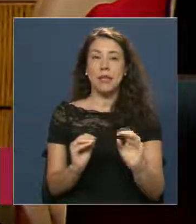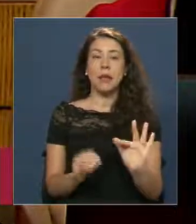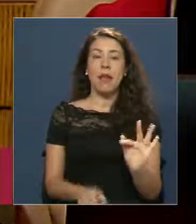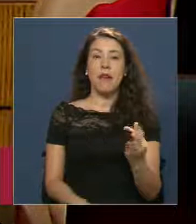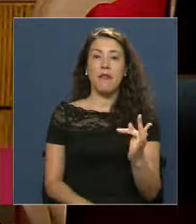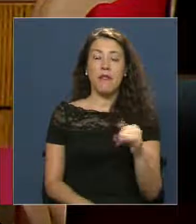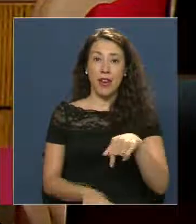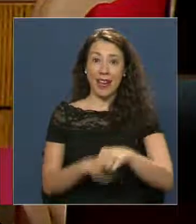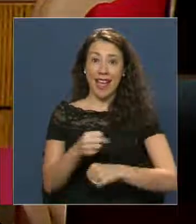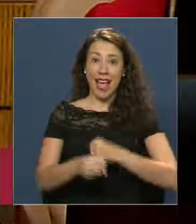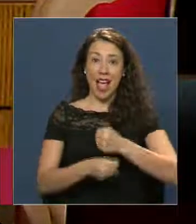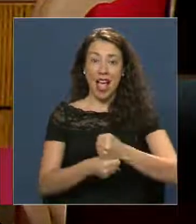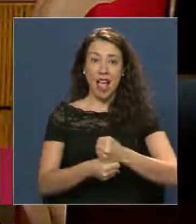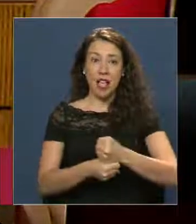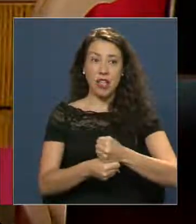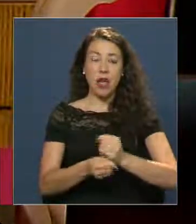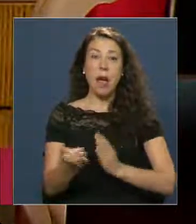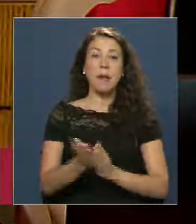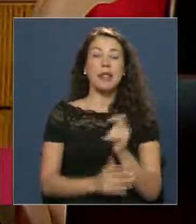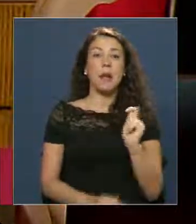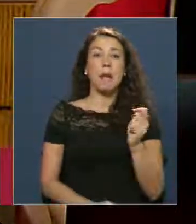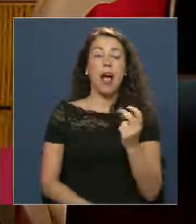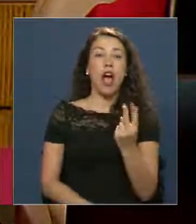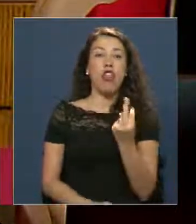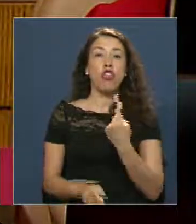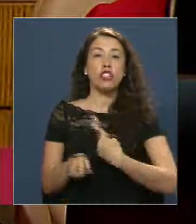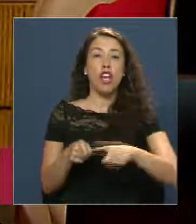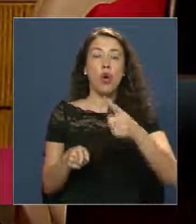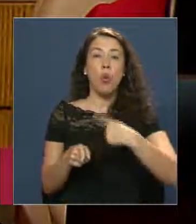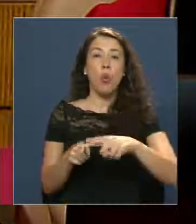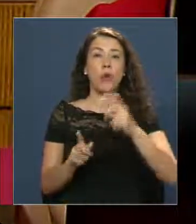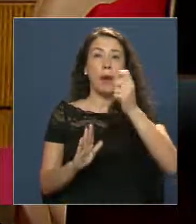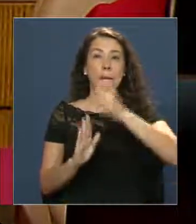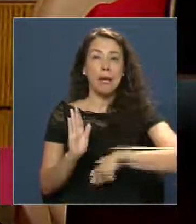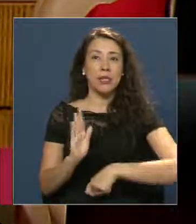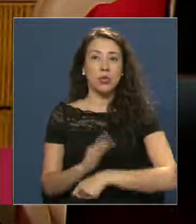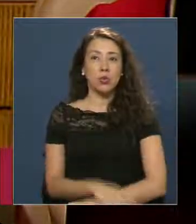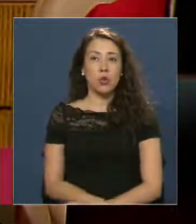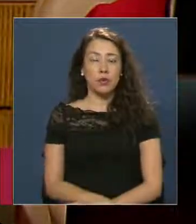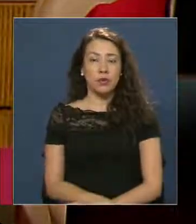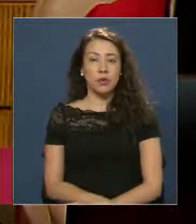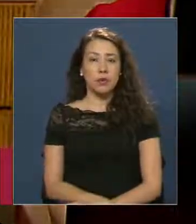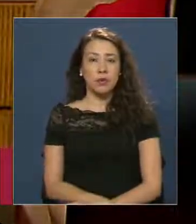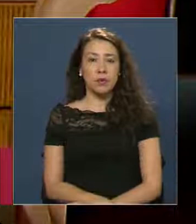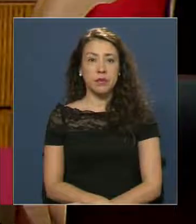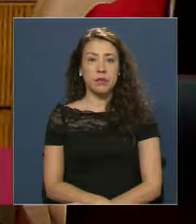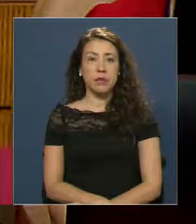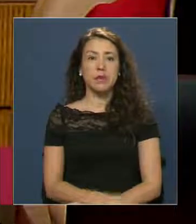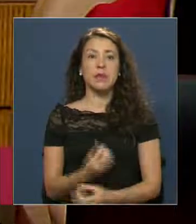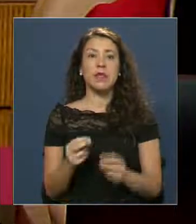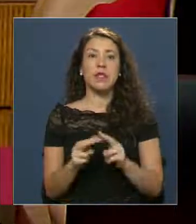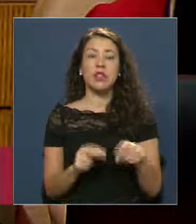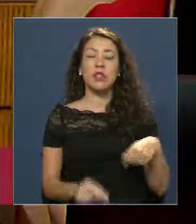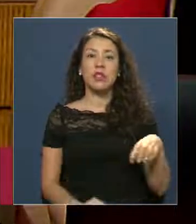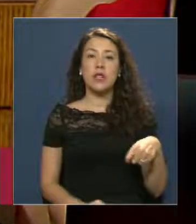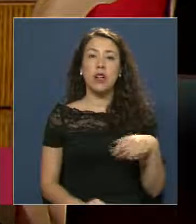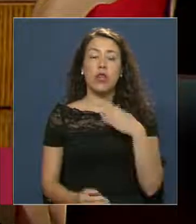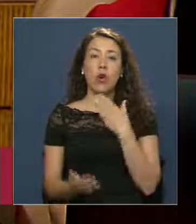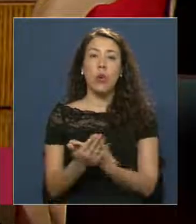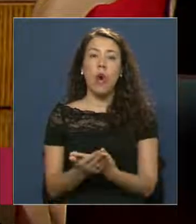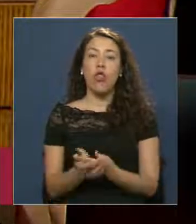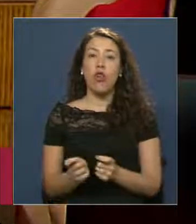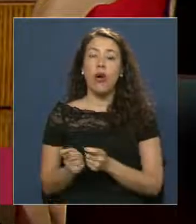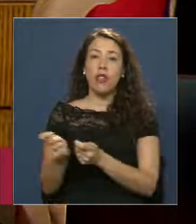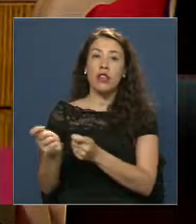febrero de este año, empezar a pagarlo en 12 cuotas mensuales y sucesivas. Bueno, ¿qué hizo el Senado cuando se pasó hacia